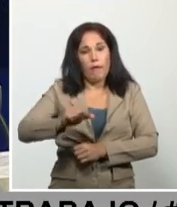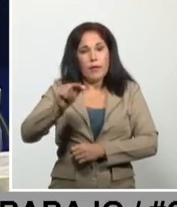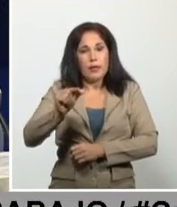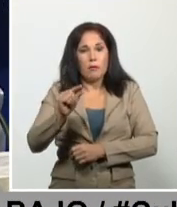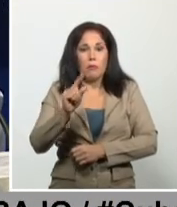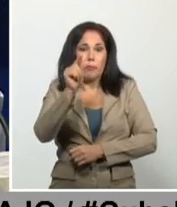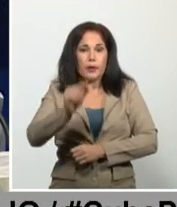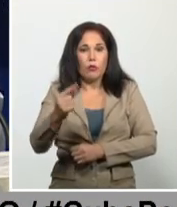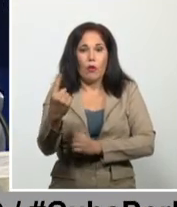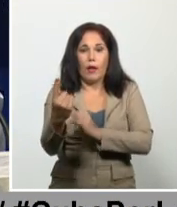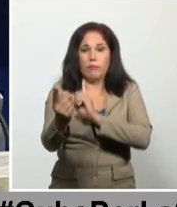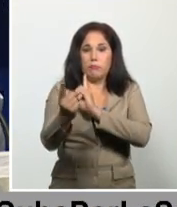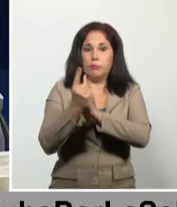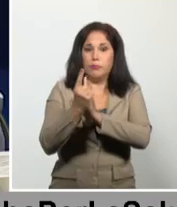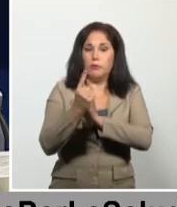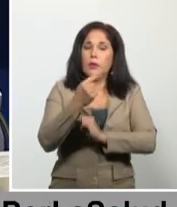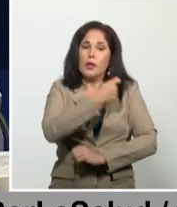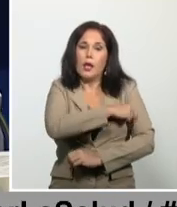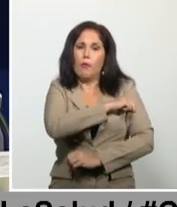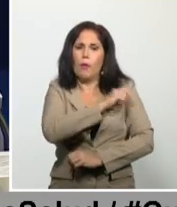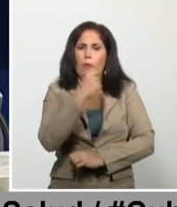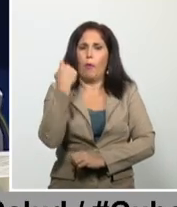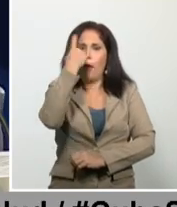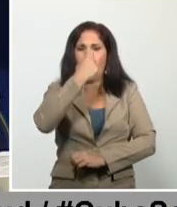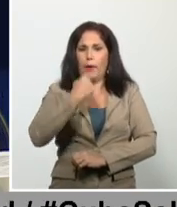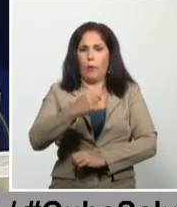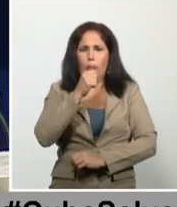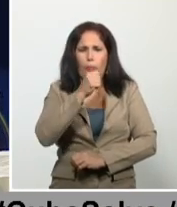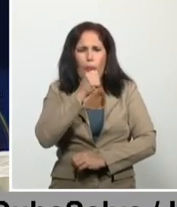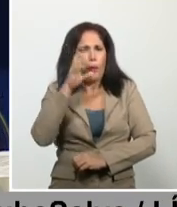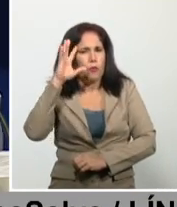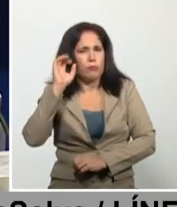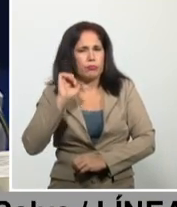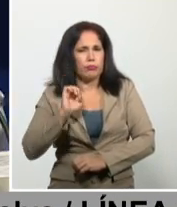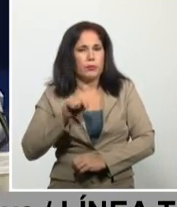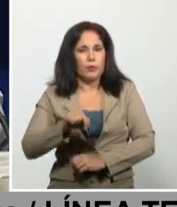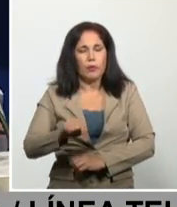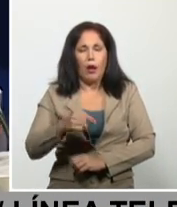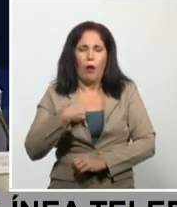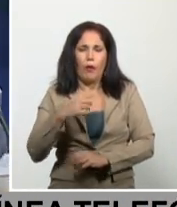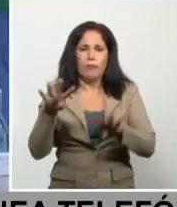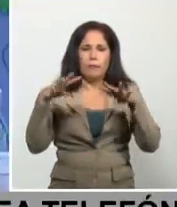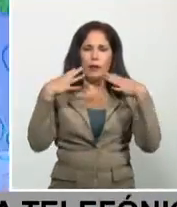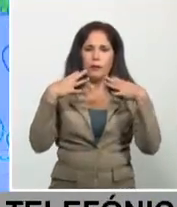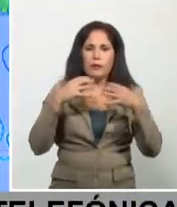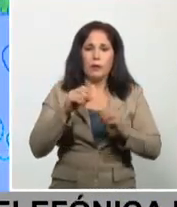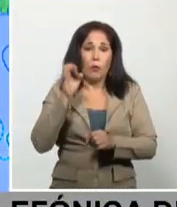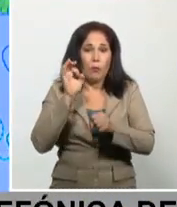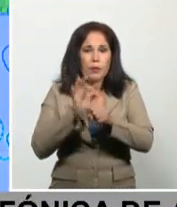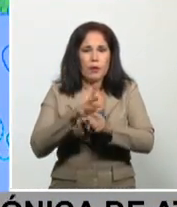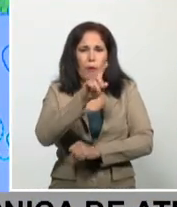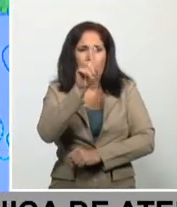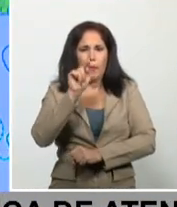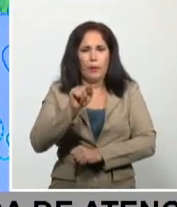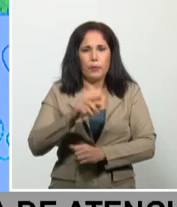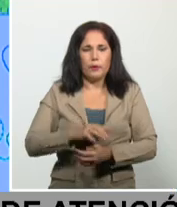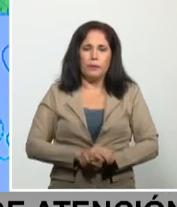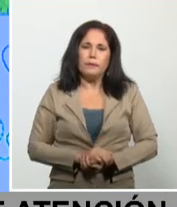que además me lo han dicho en la población. Y bueno, te escucho ahora. Comenzamos entonces, doctor, la ronda de